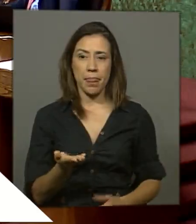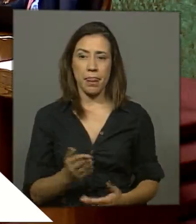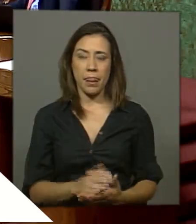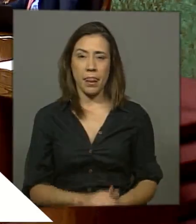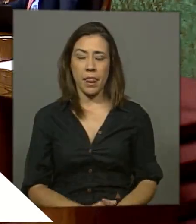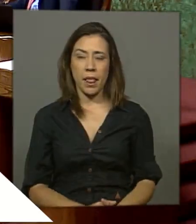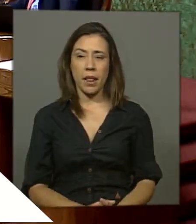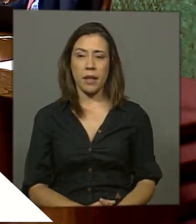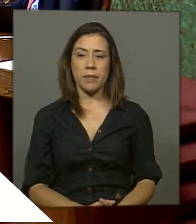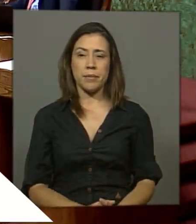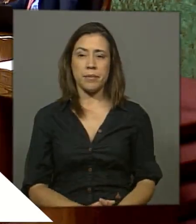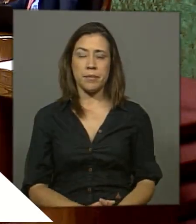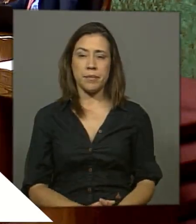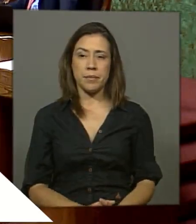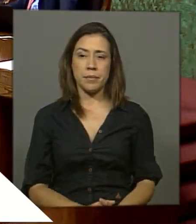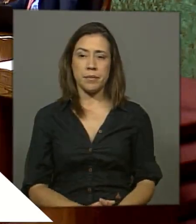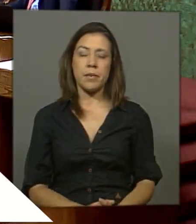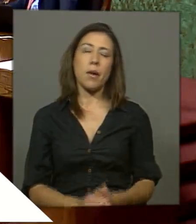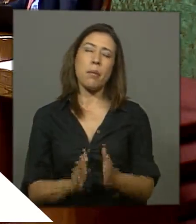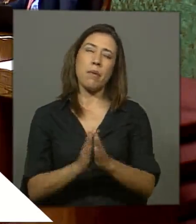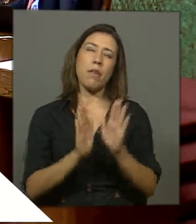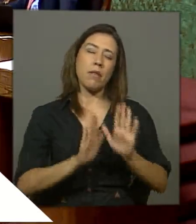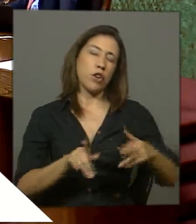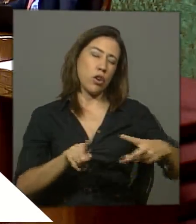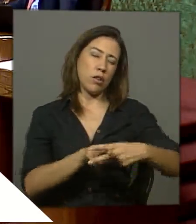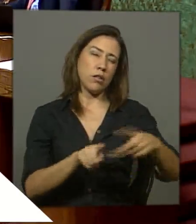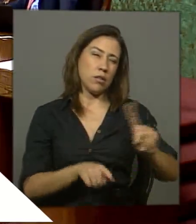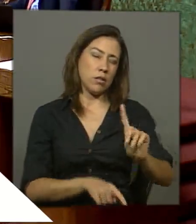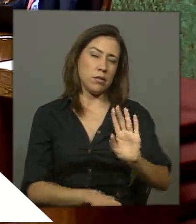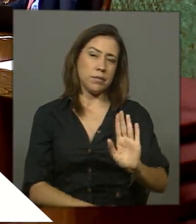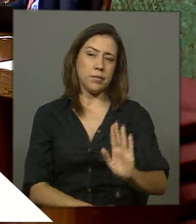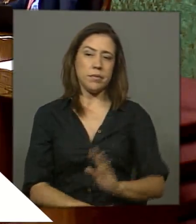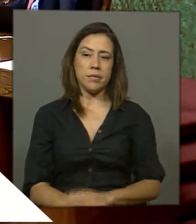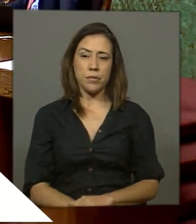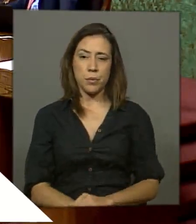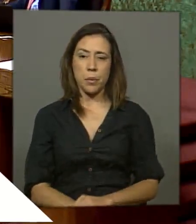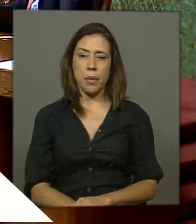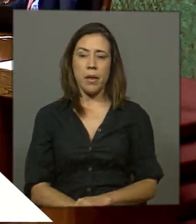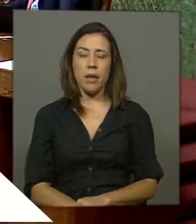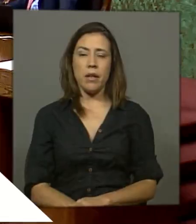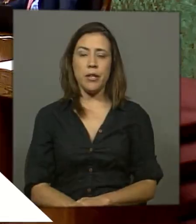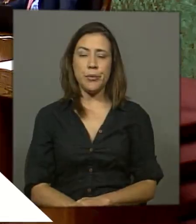mantenga el diputado coloma lo está haciendo estupendo no lo interrumpa diputado seor